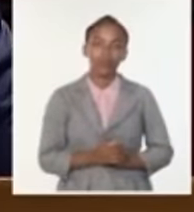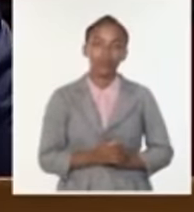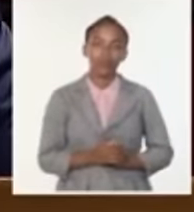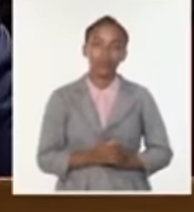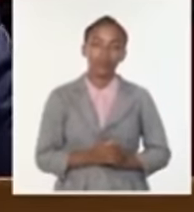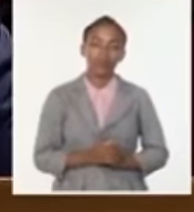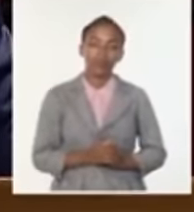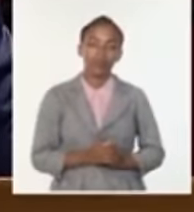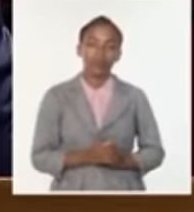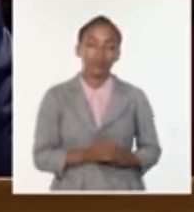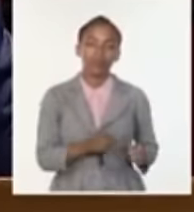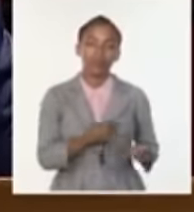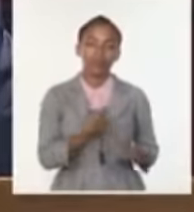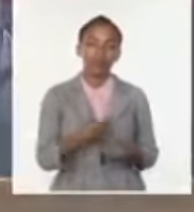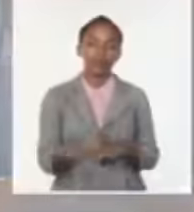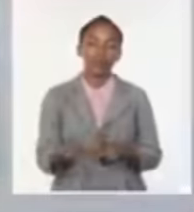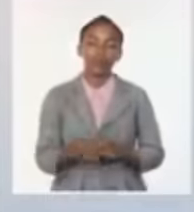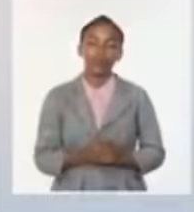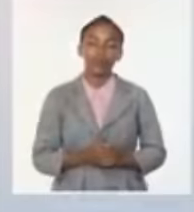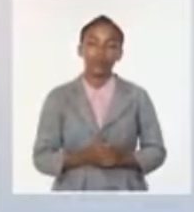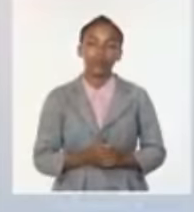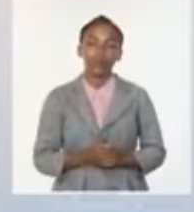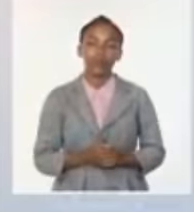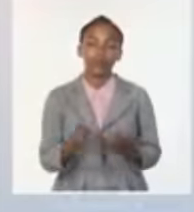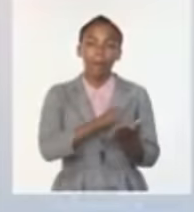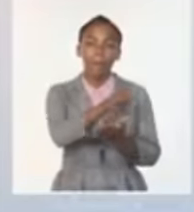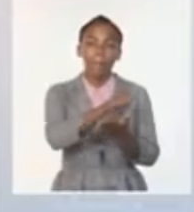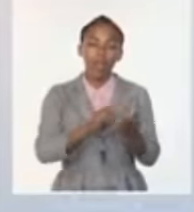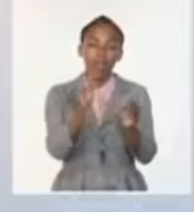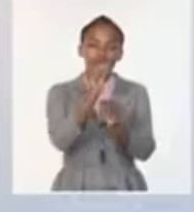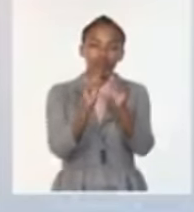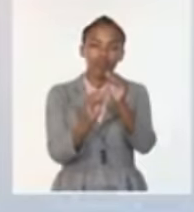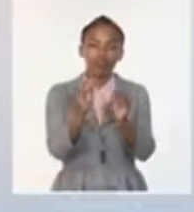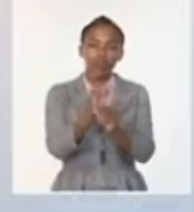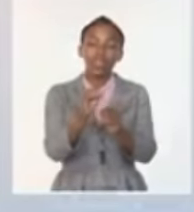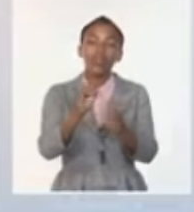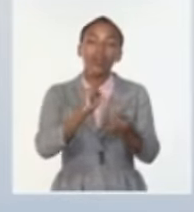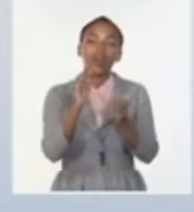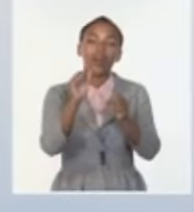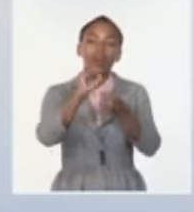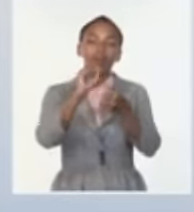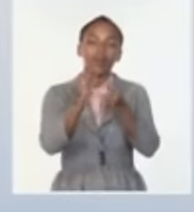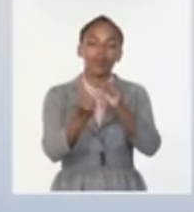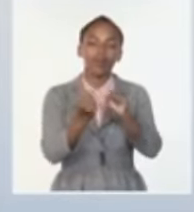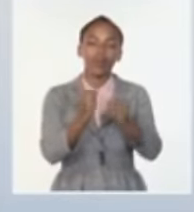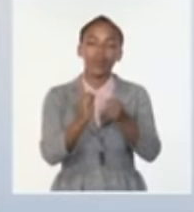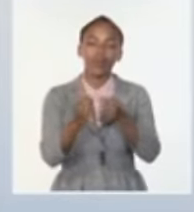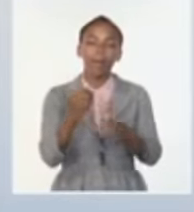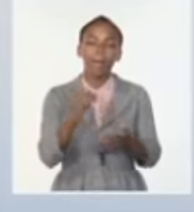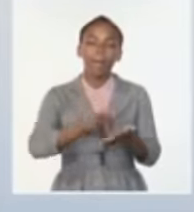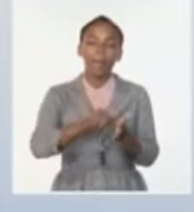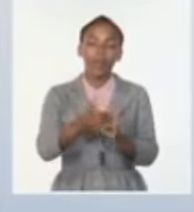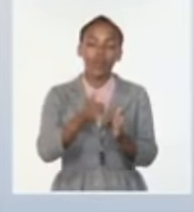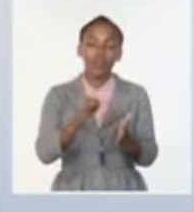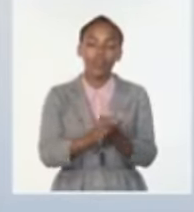Se actualizan las normas que regulan los proyectos de desarrollo local. Eso empezó bien, pero